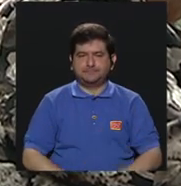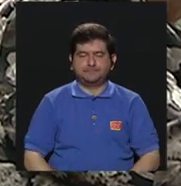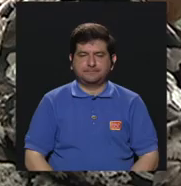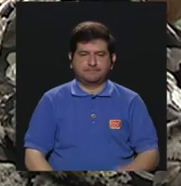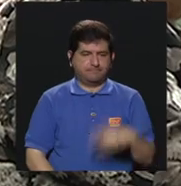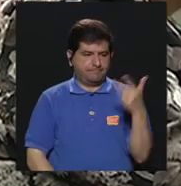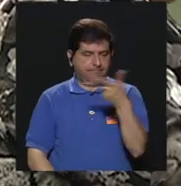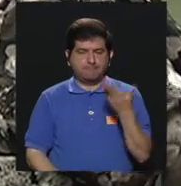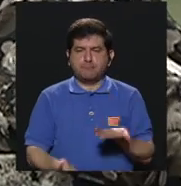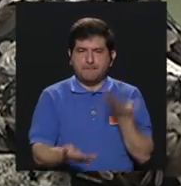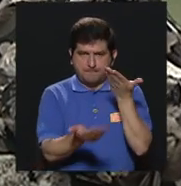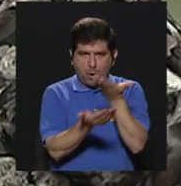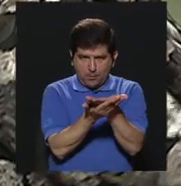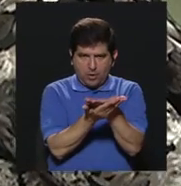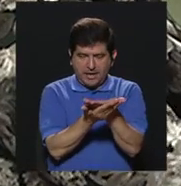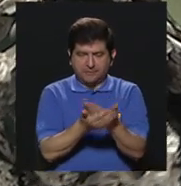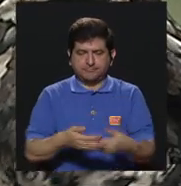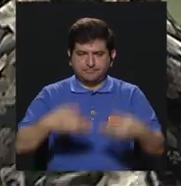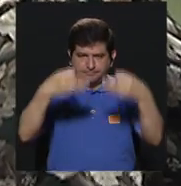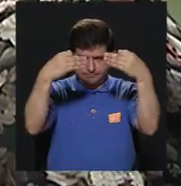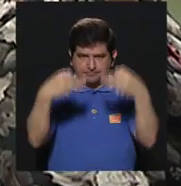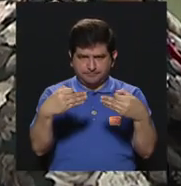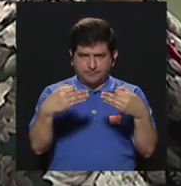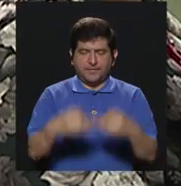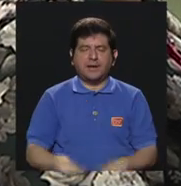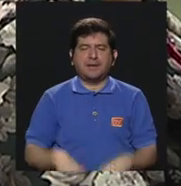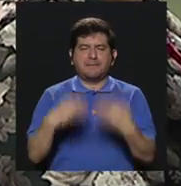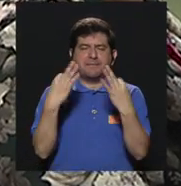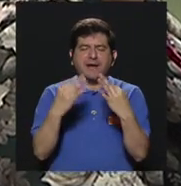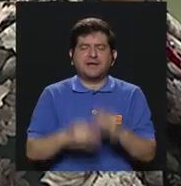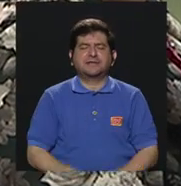quienes proponen medidas para